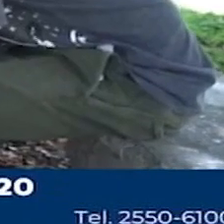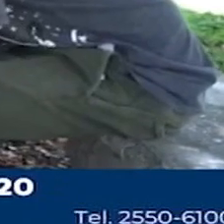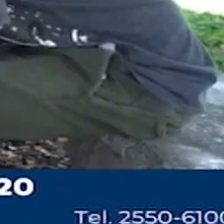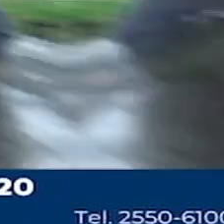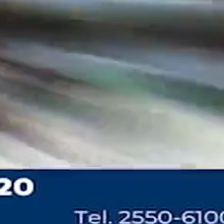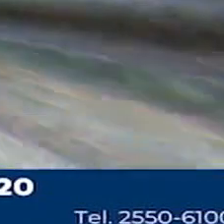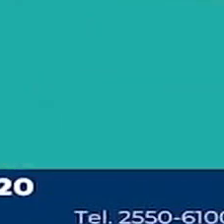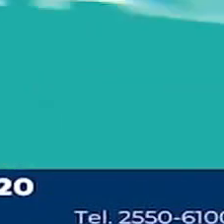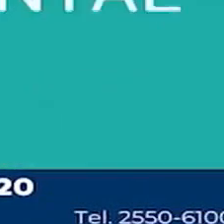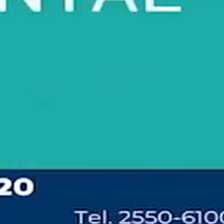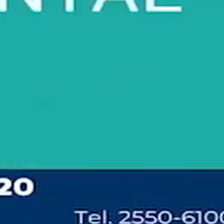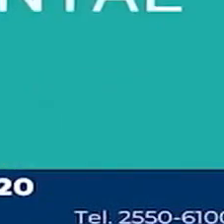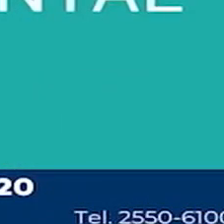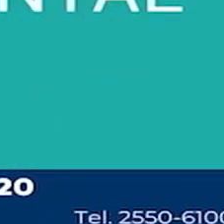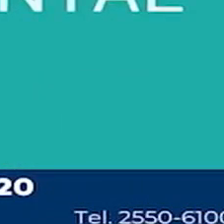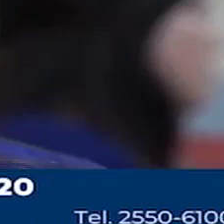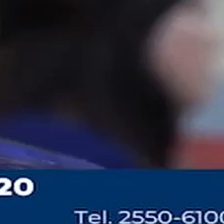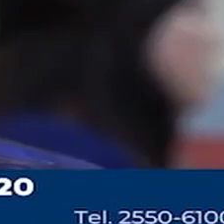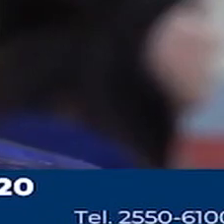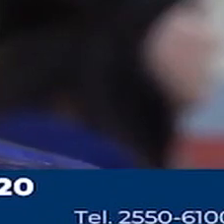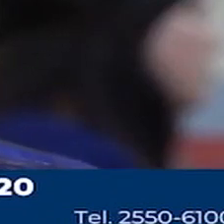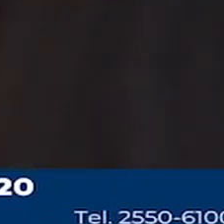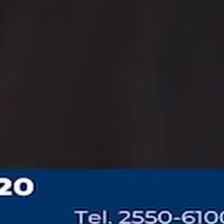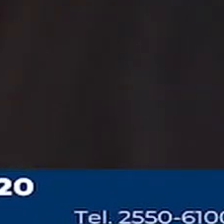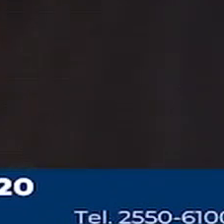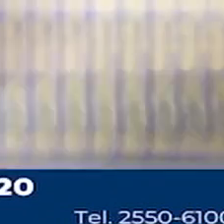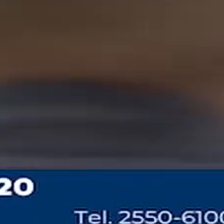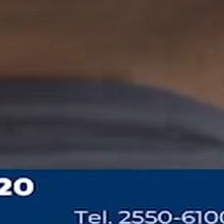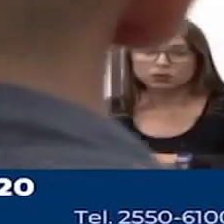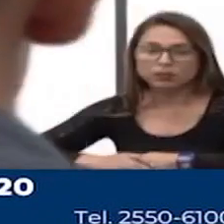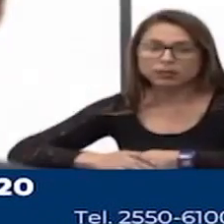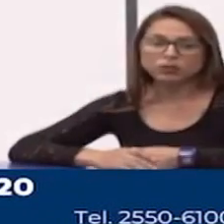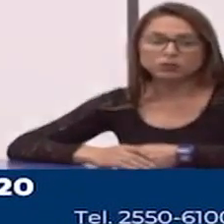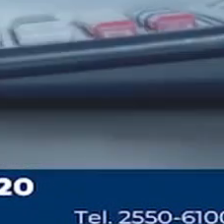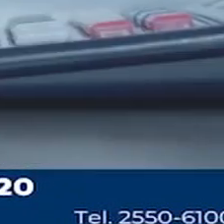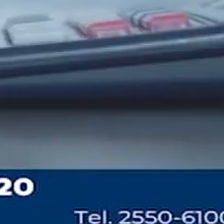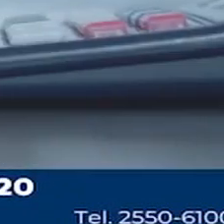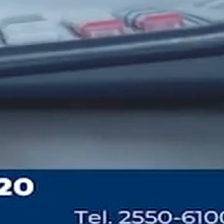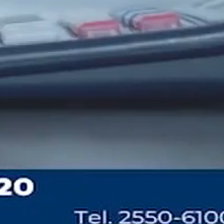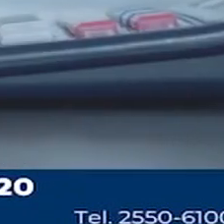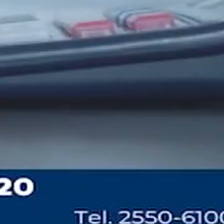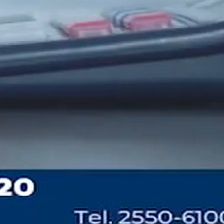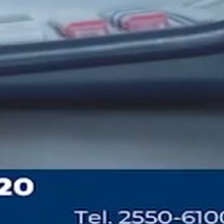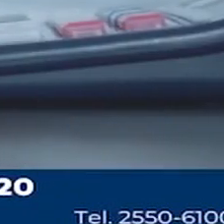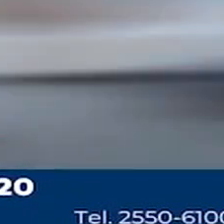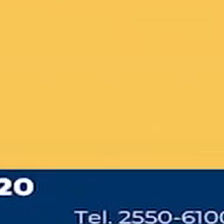Televisión. Estudia carreras cortas con respaldo estatal en el CUC.